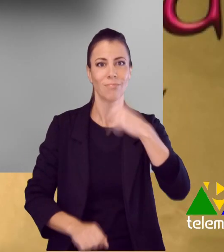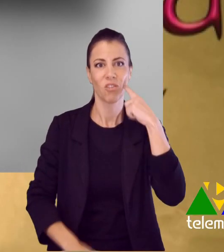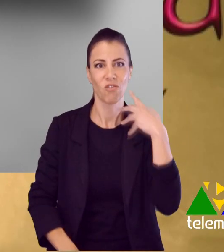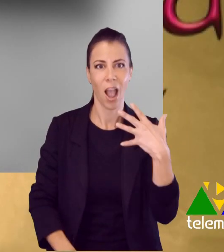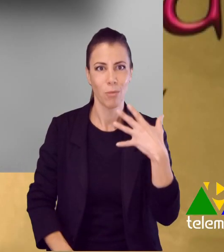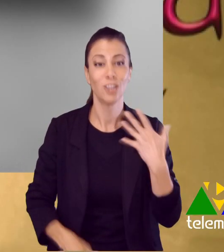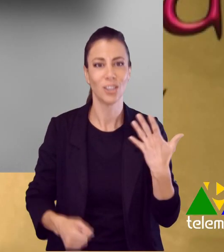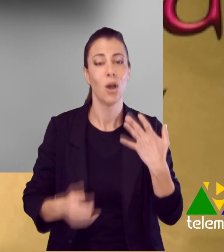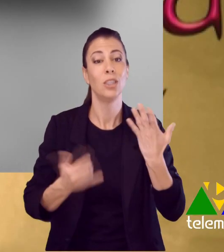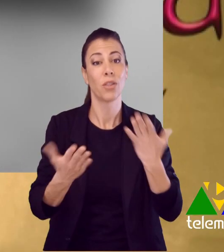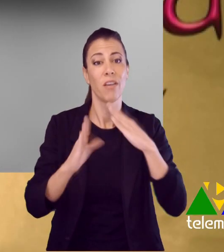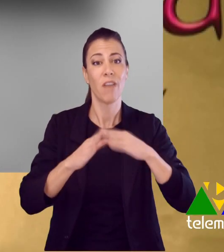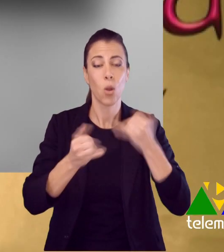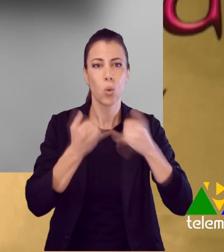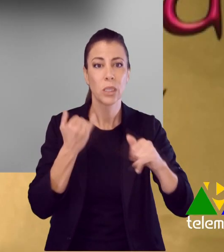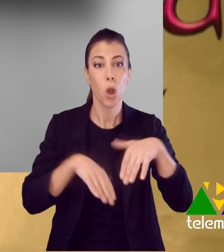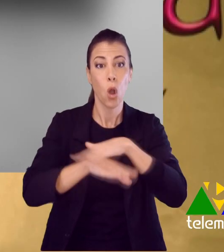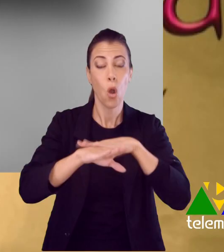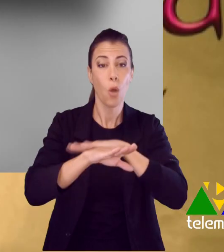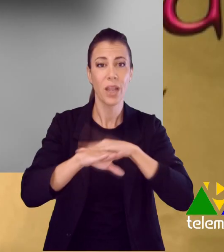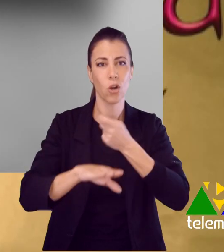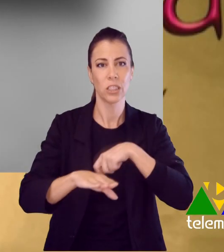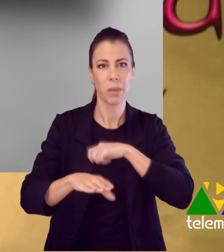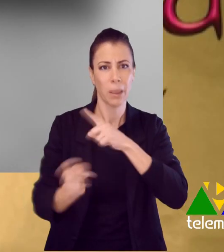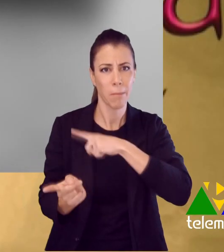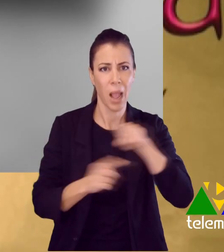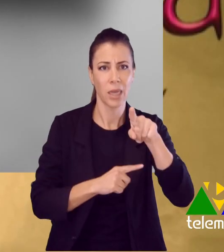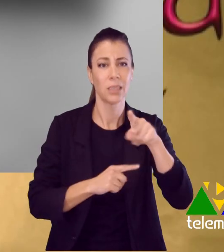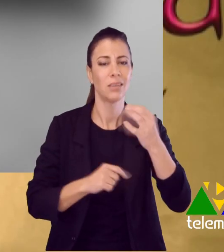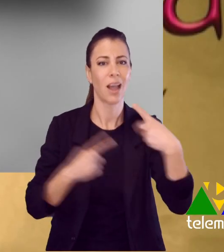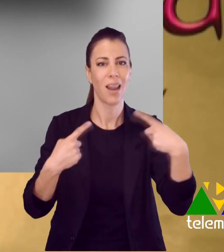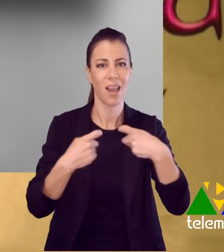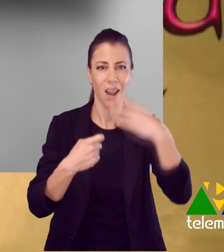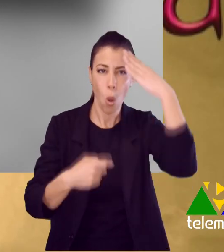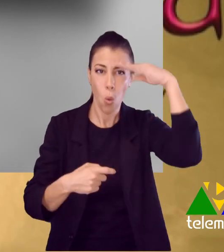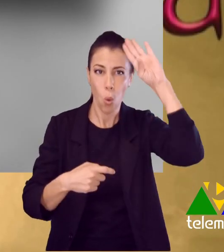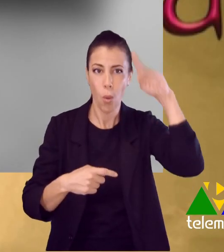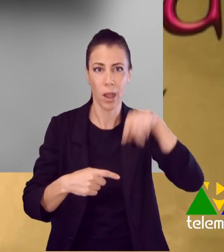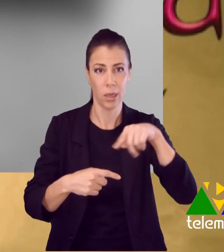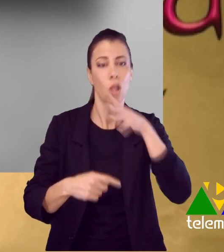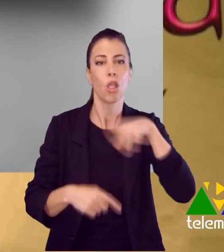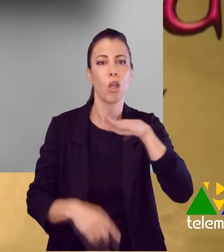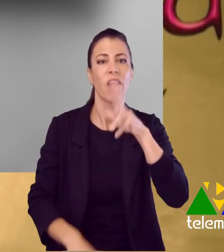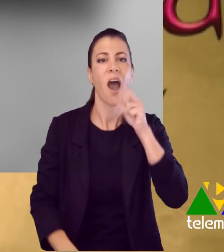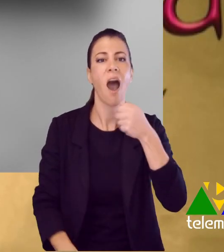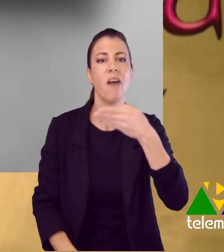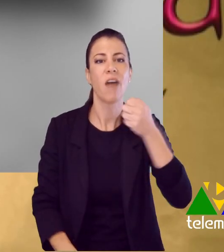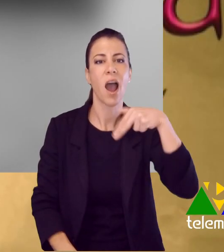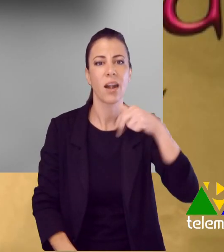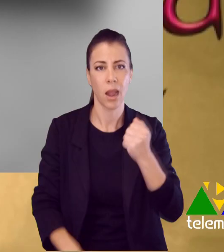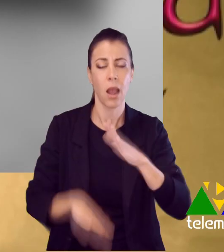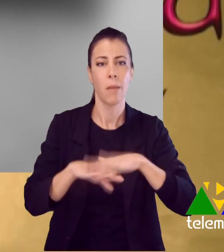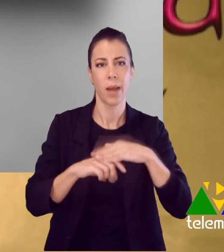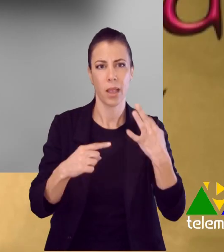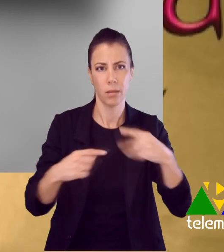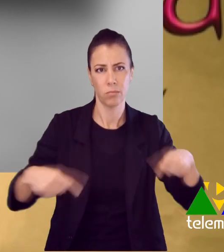los barcos últimos que el gobierno de España manda a la guerra de Cuba, a La Habana, para enfrentarse con la